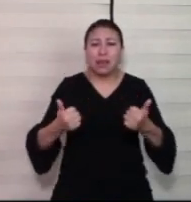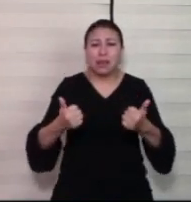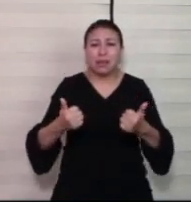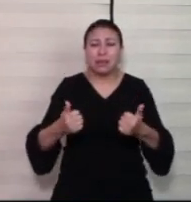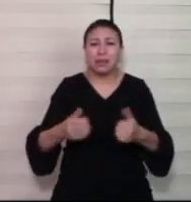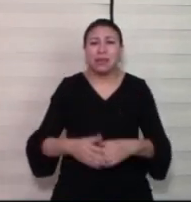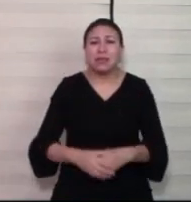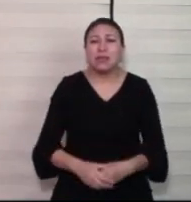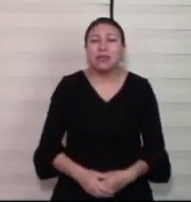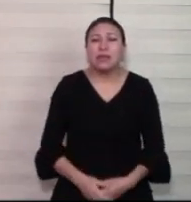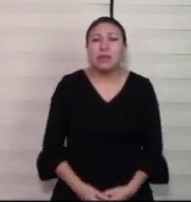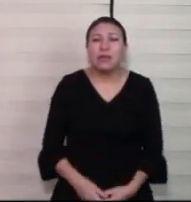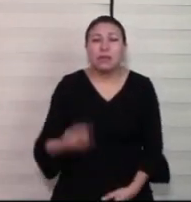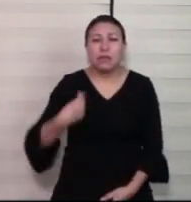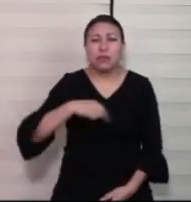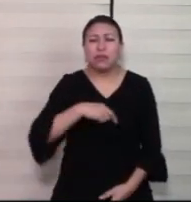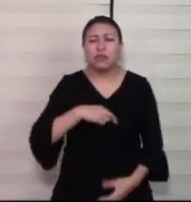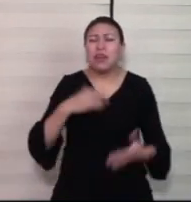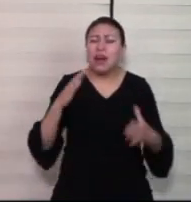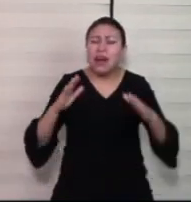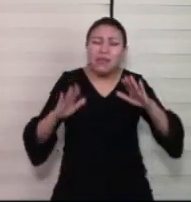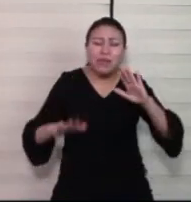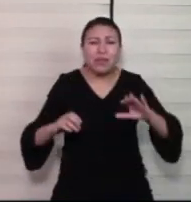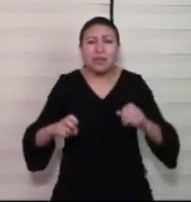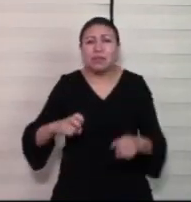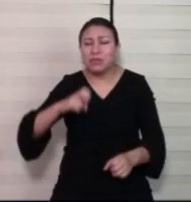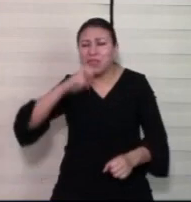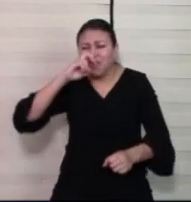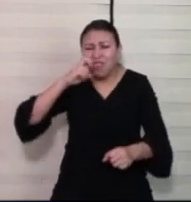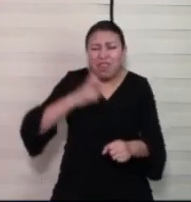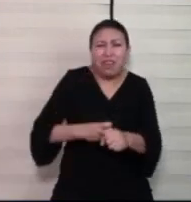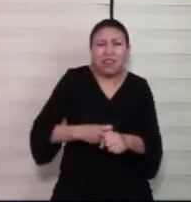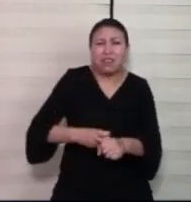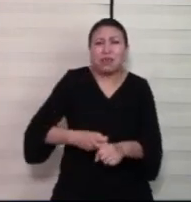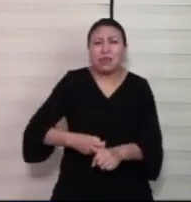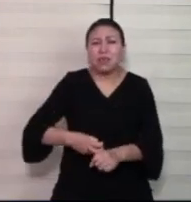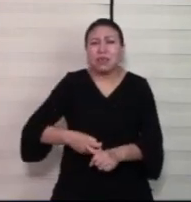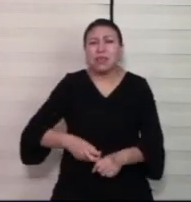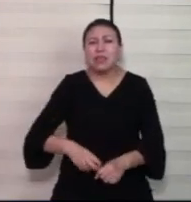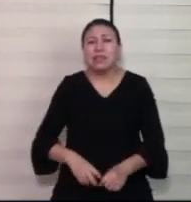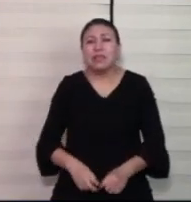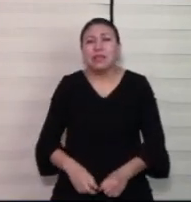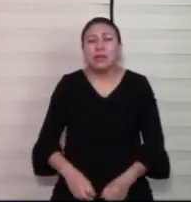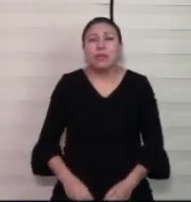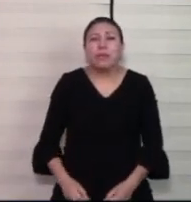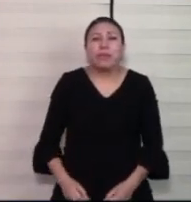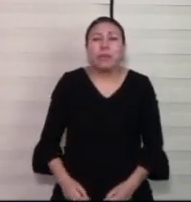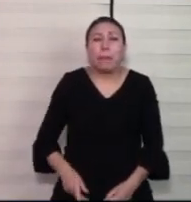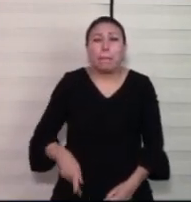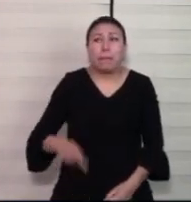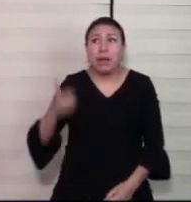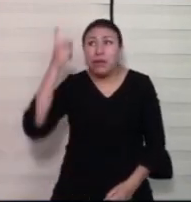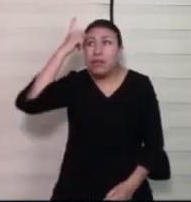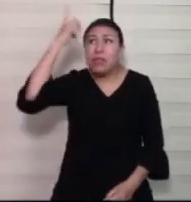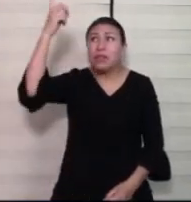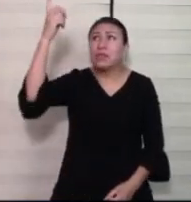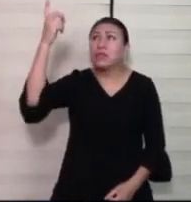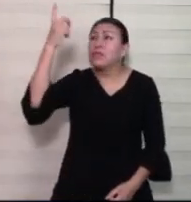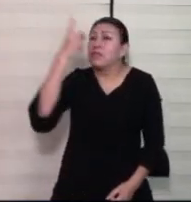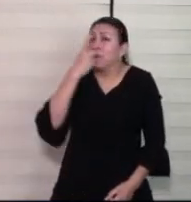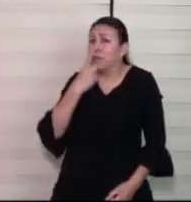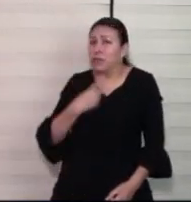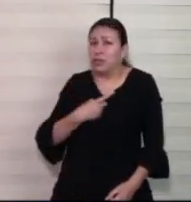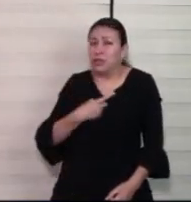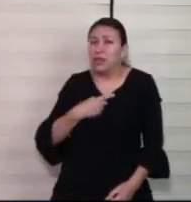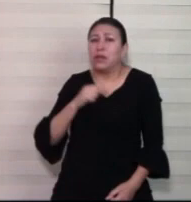necios, usando una palabra más fuerte, un poco tercos. Sin embargo, dice Dios, te haré